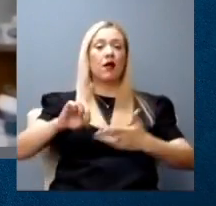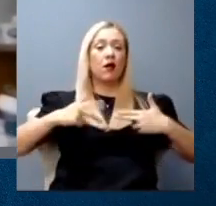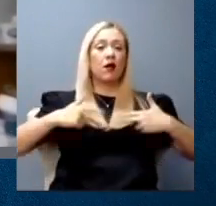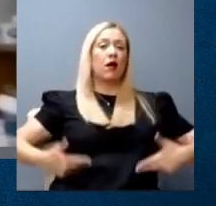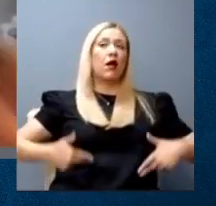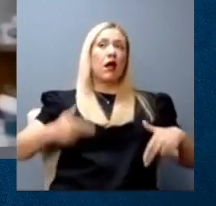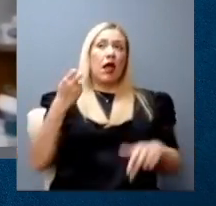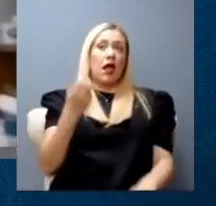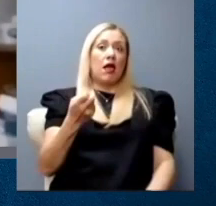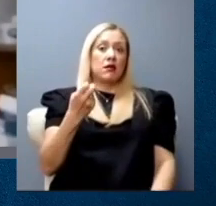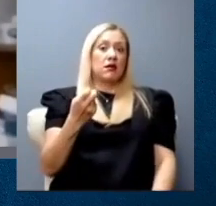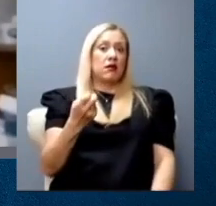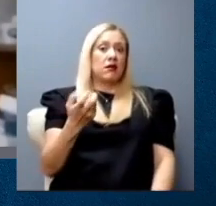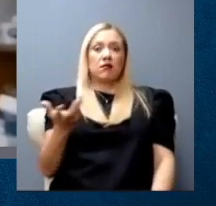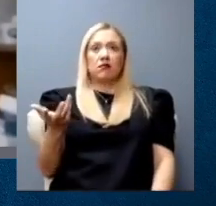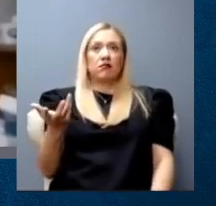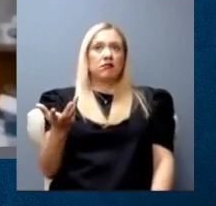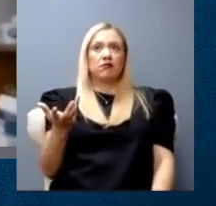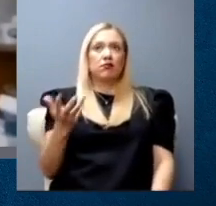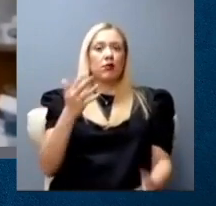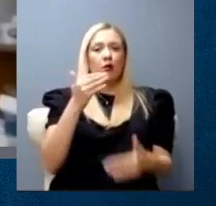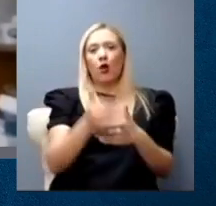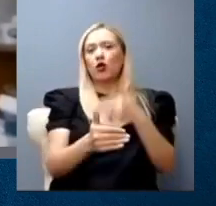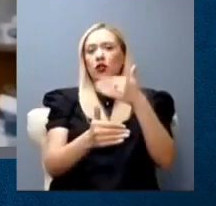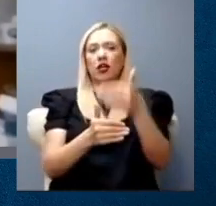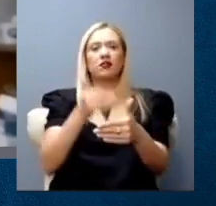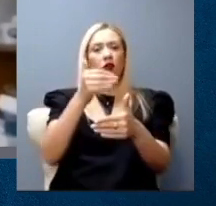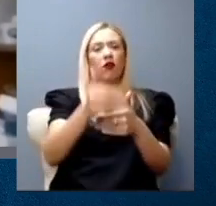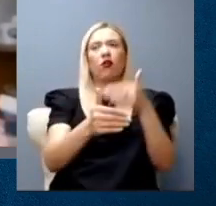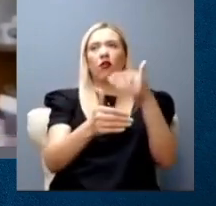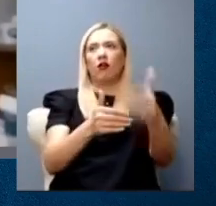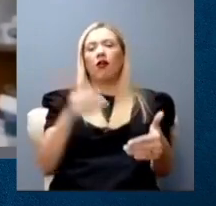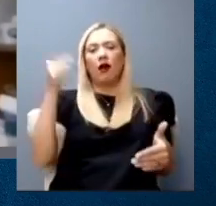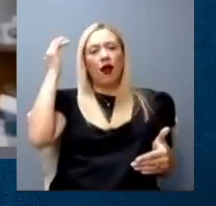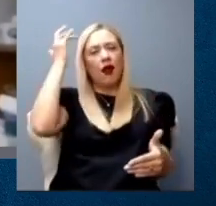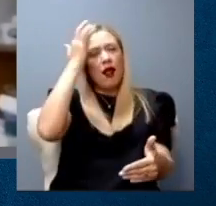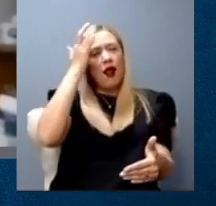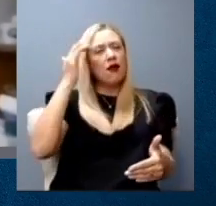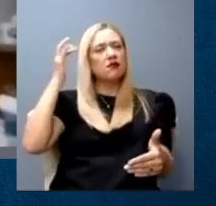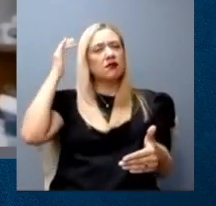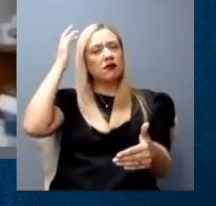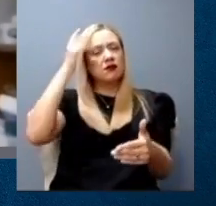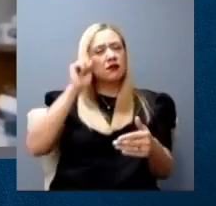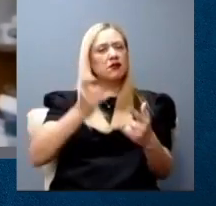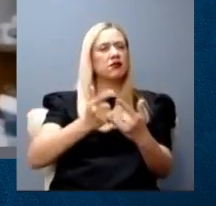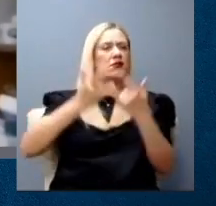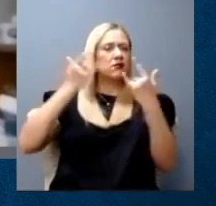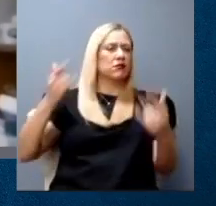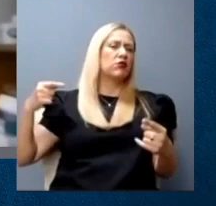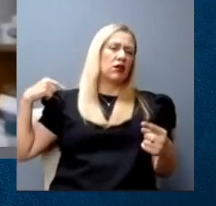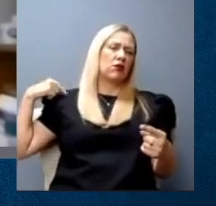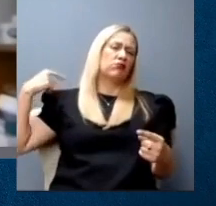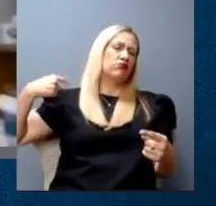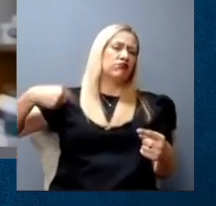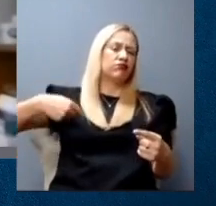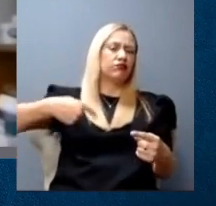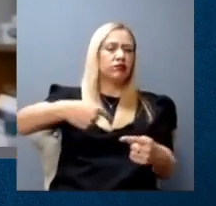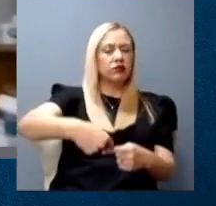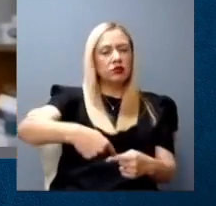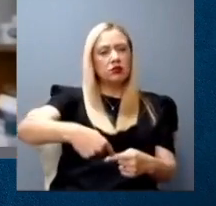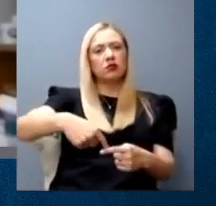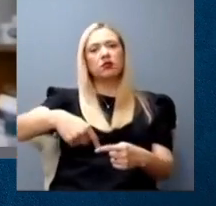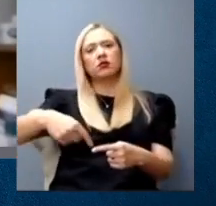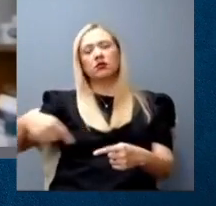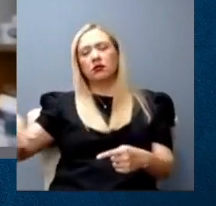también, y vuelvo a esta idea, es también un proceso de análisis histórico de aquellas causas que han